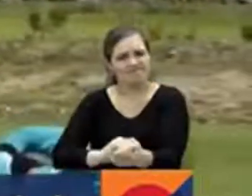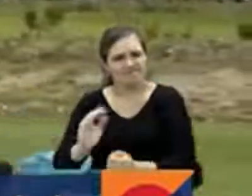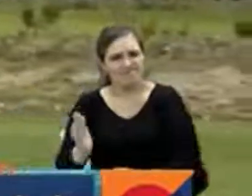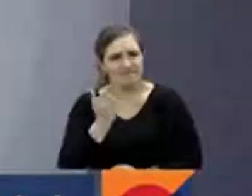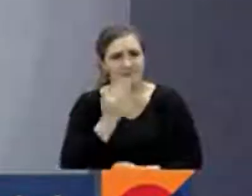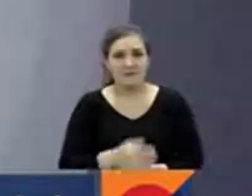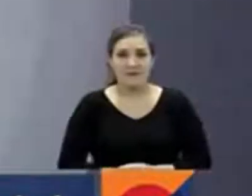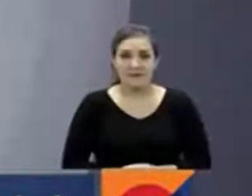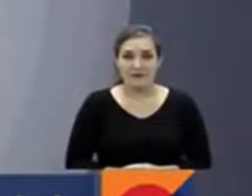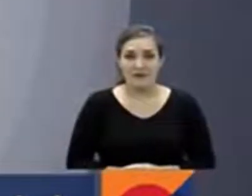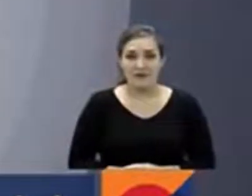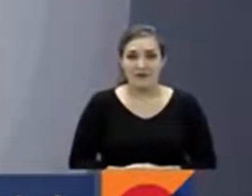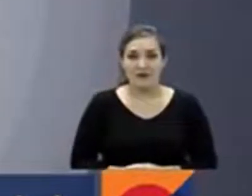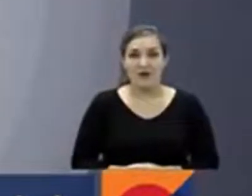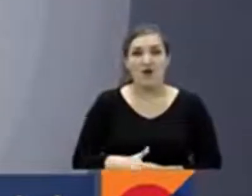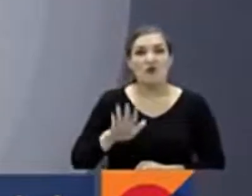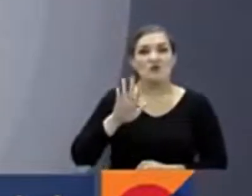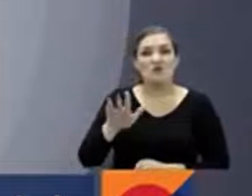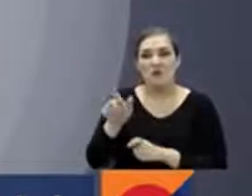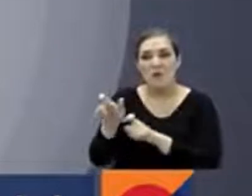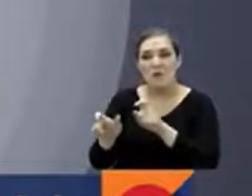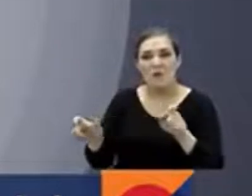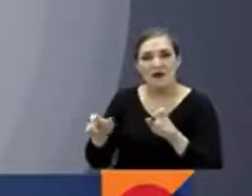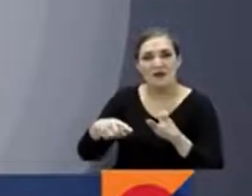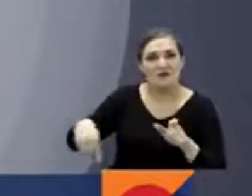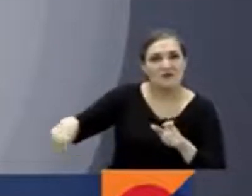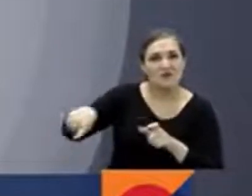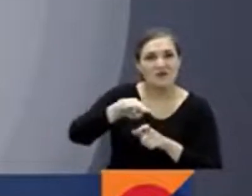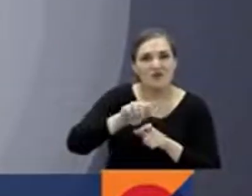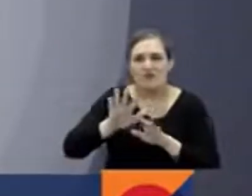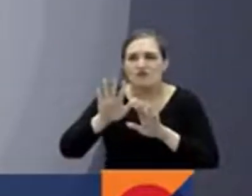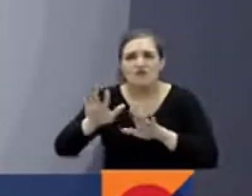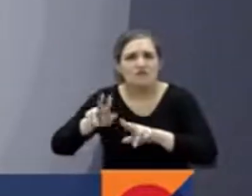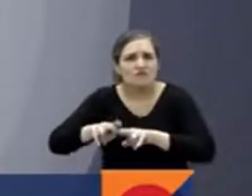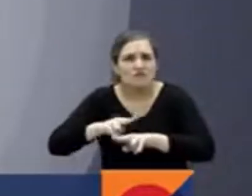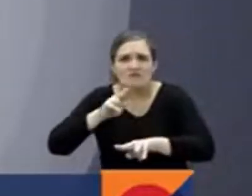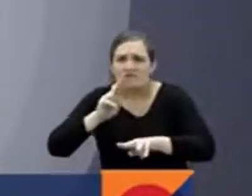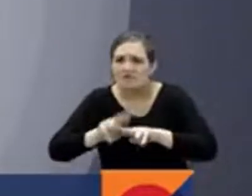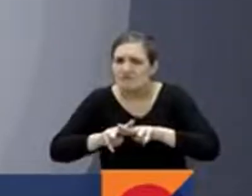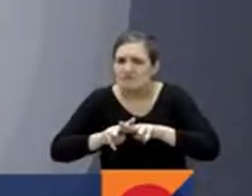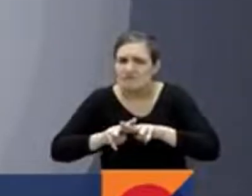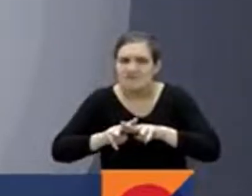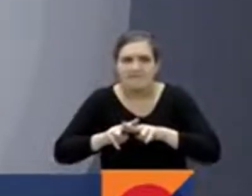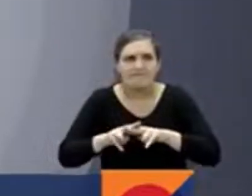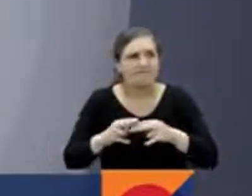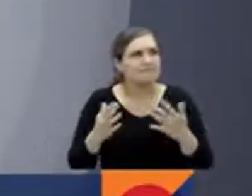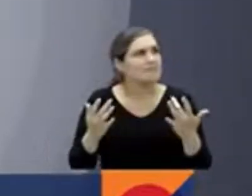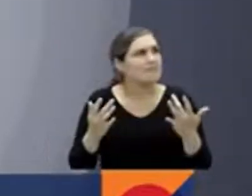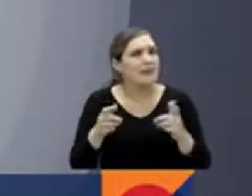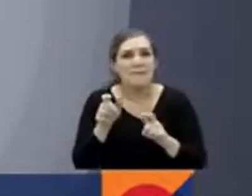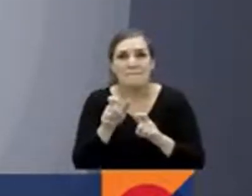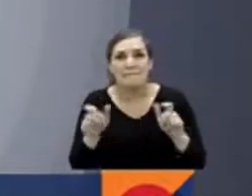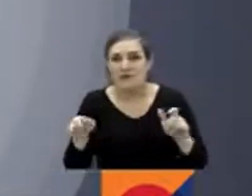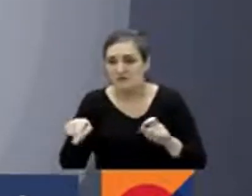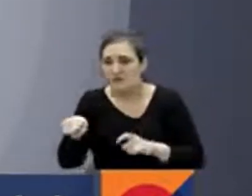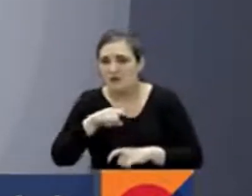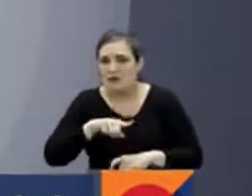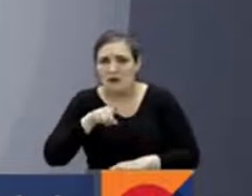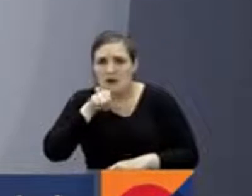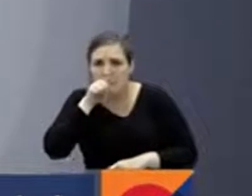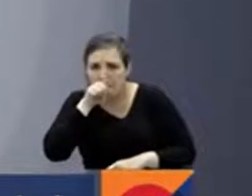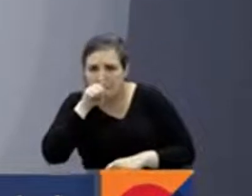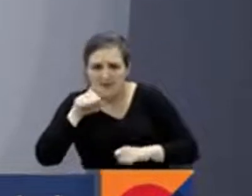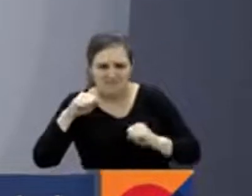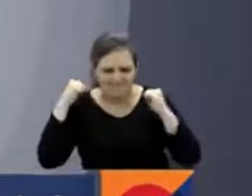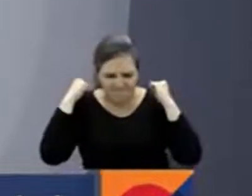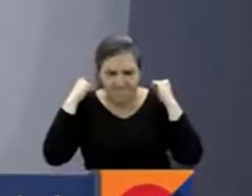de la persona del común y corriente, de la persona que se levanta muy